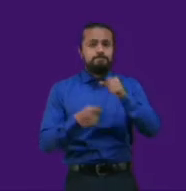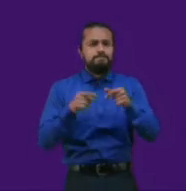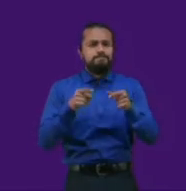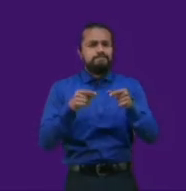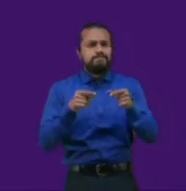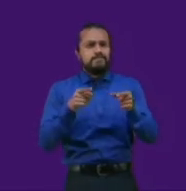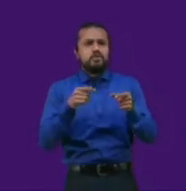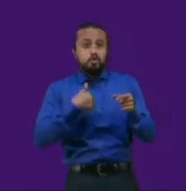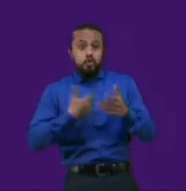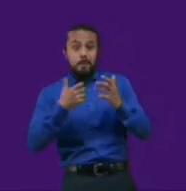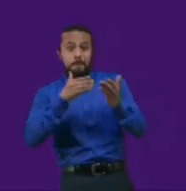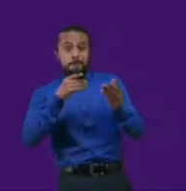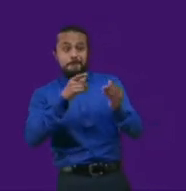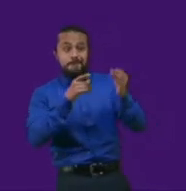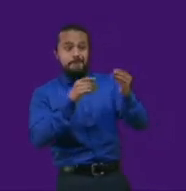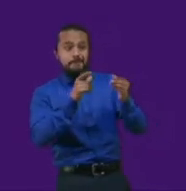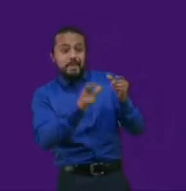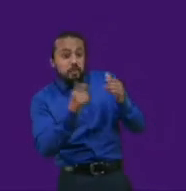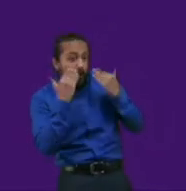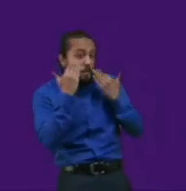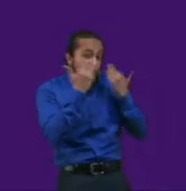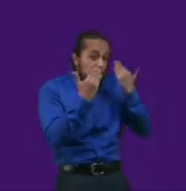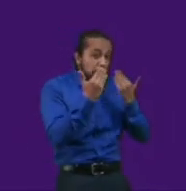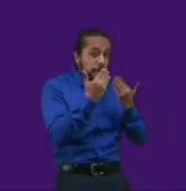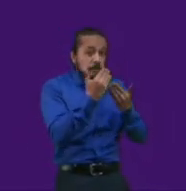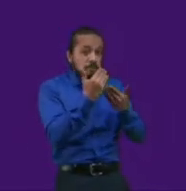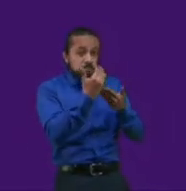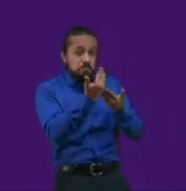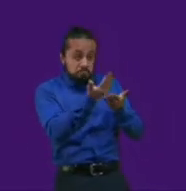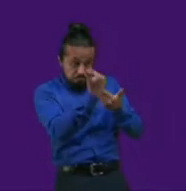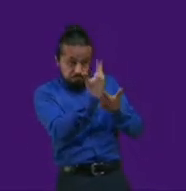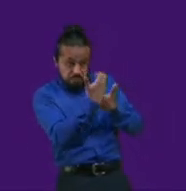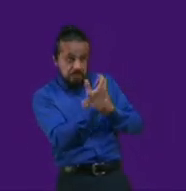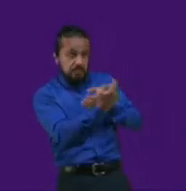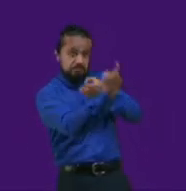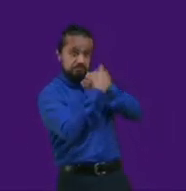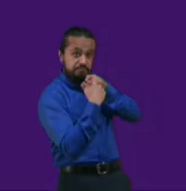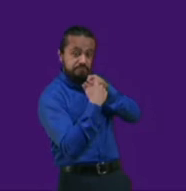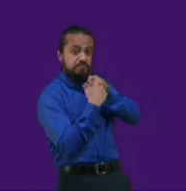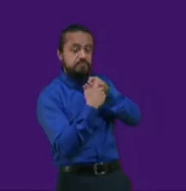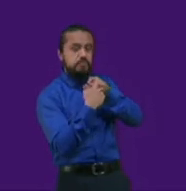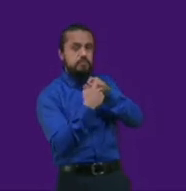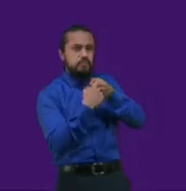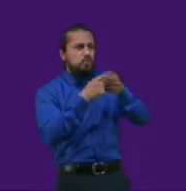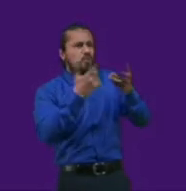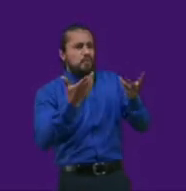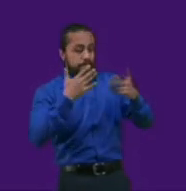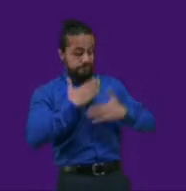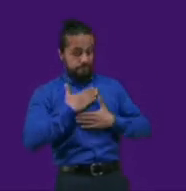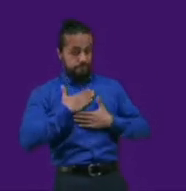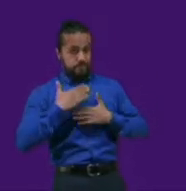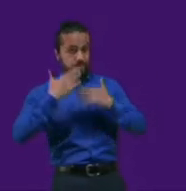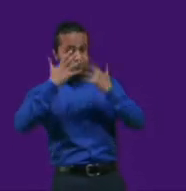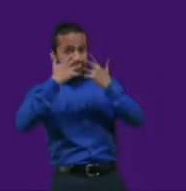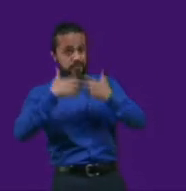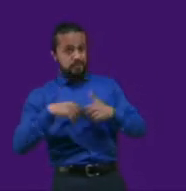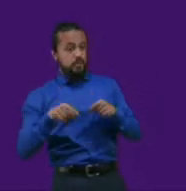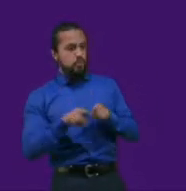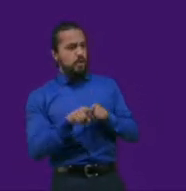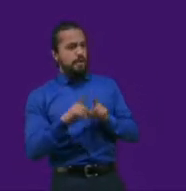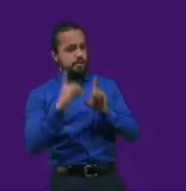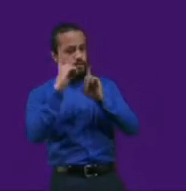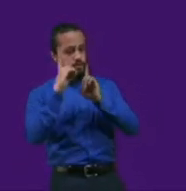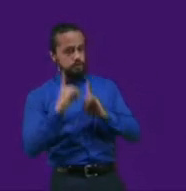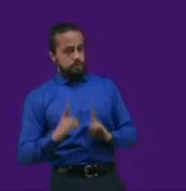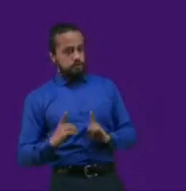lo que esto le trae de beneficio, o sea, cómo es posible que una compañía tome una decisión desde el punto de vista de